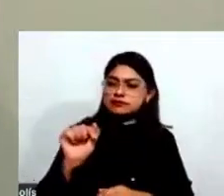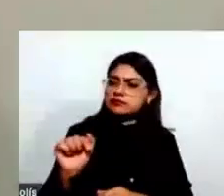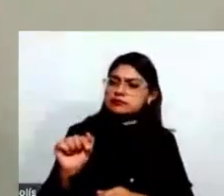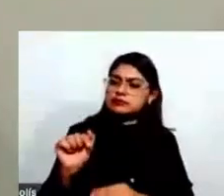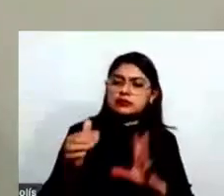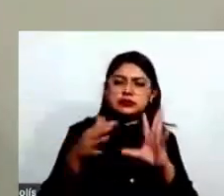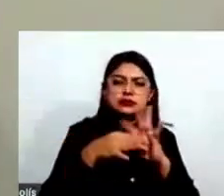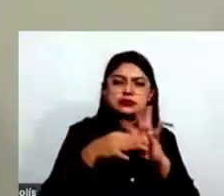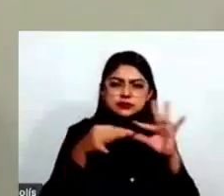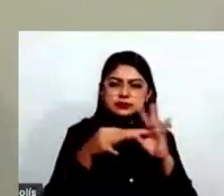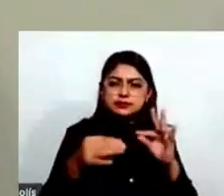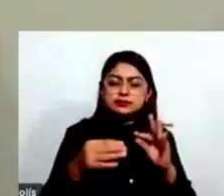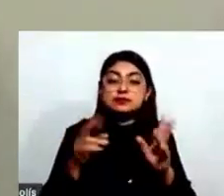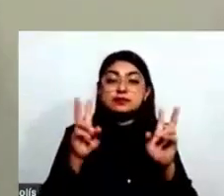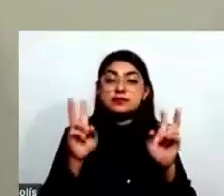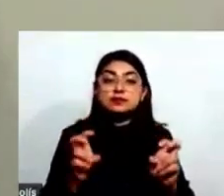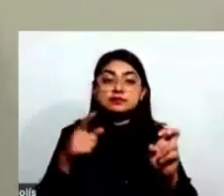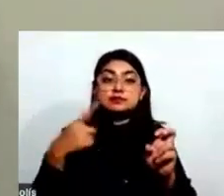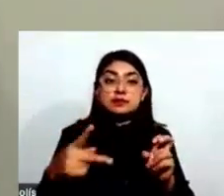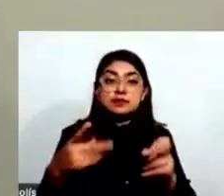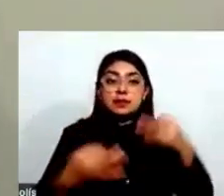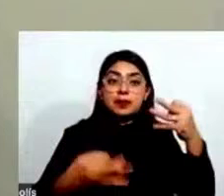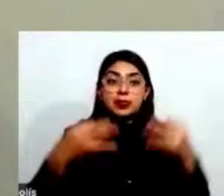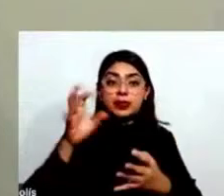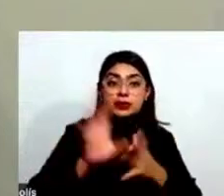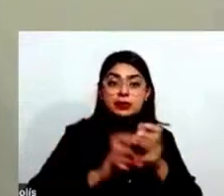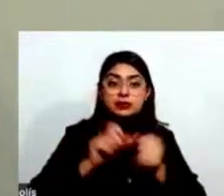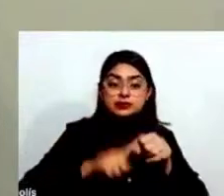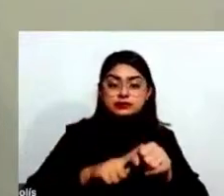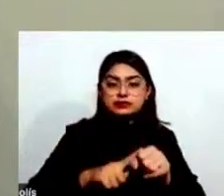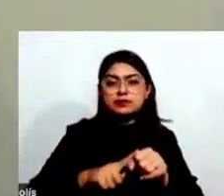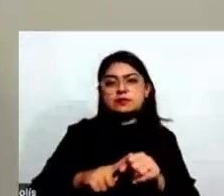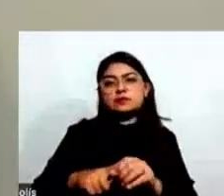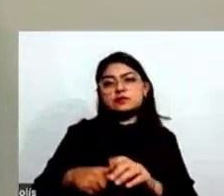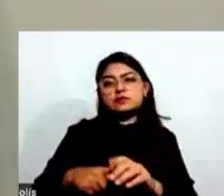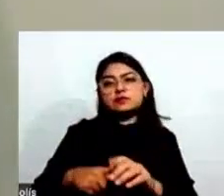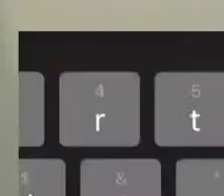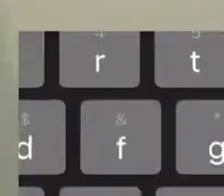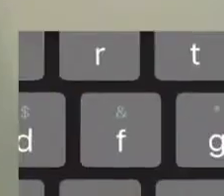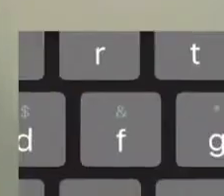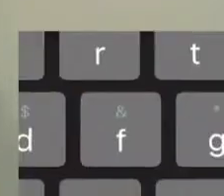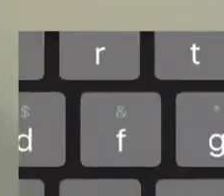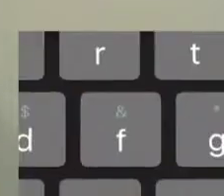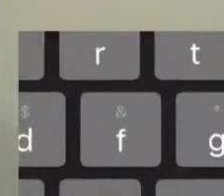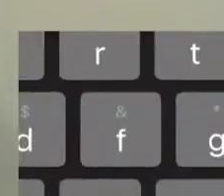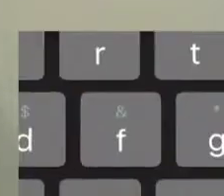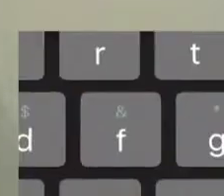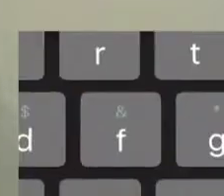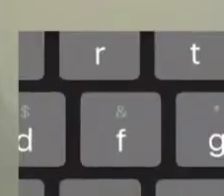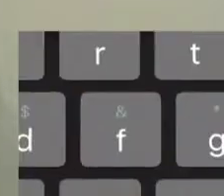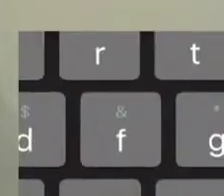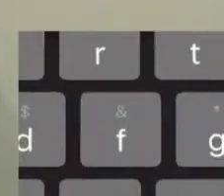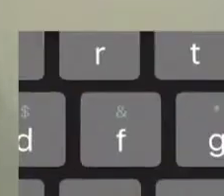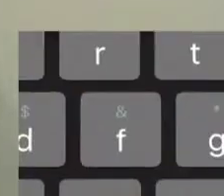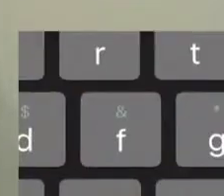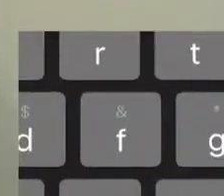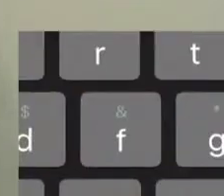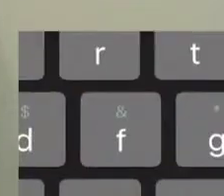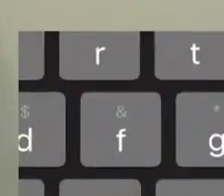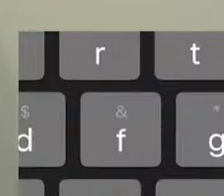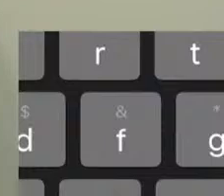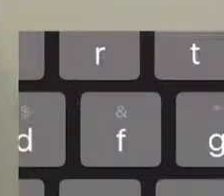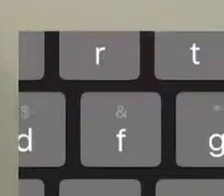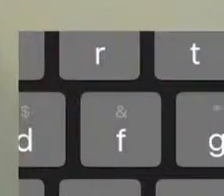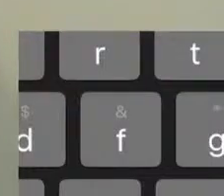Tribunal Constitucional contra Perú a principio del siglo que nos ocupa, que es el siglo en